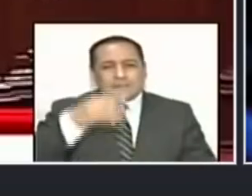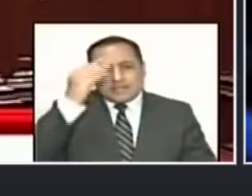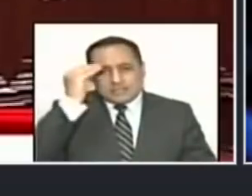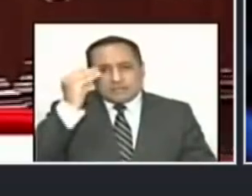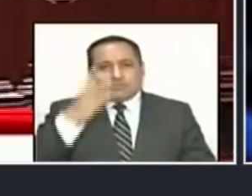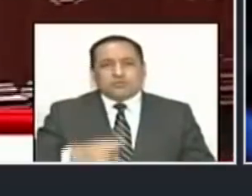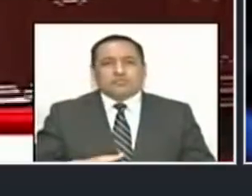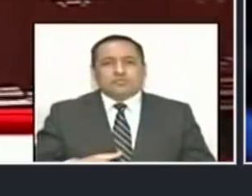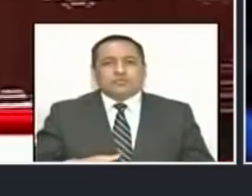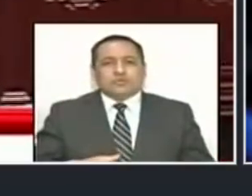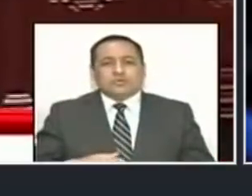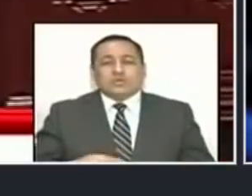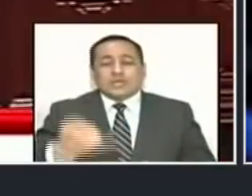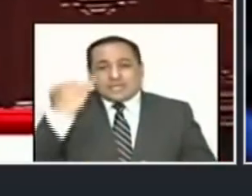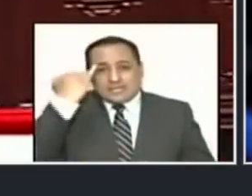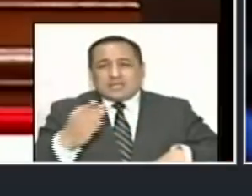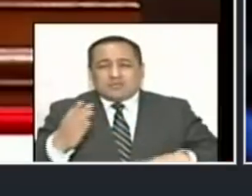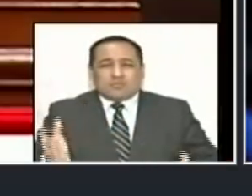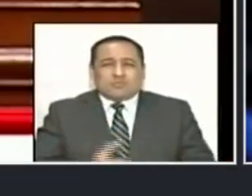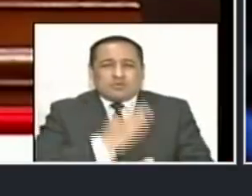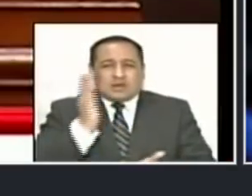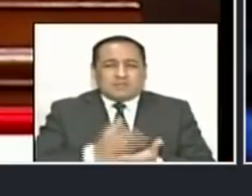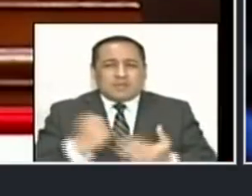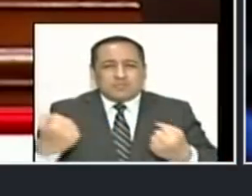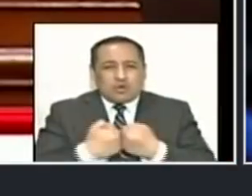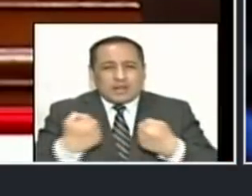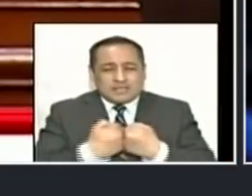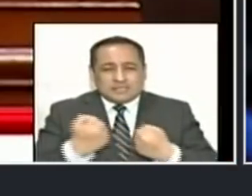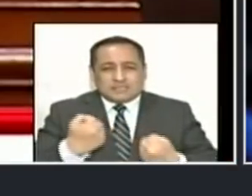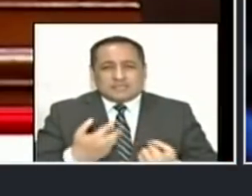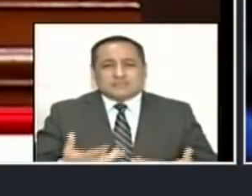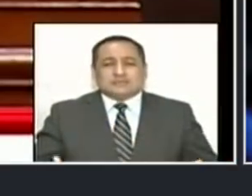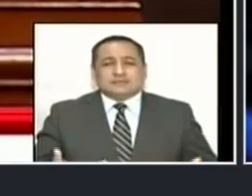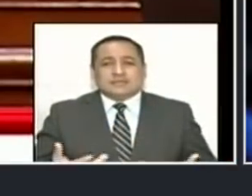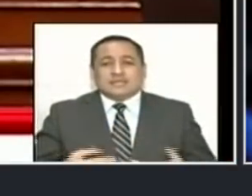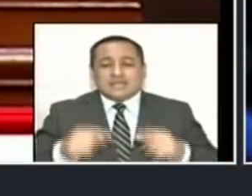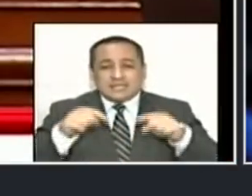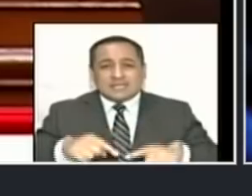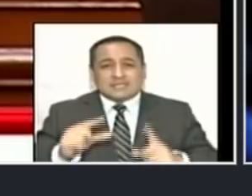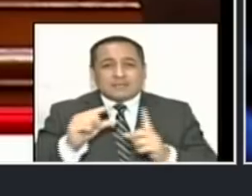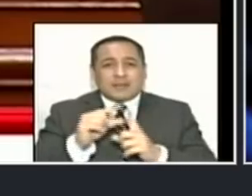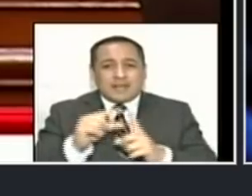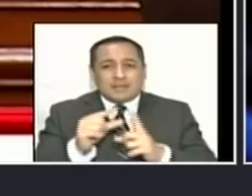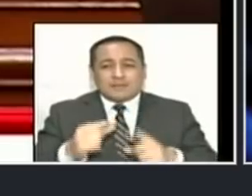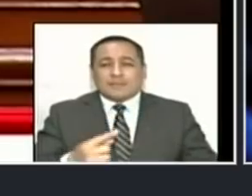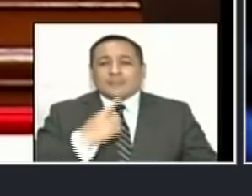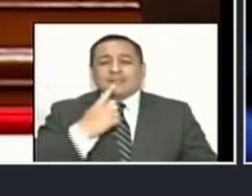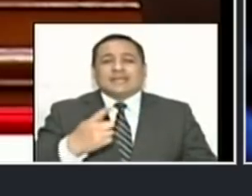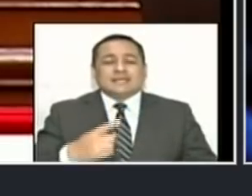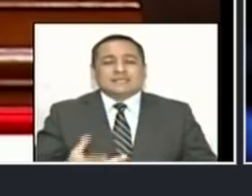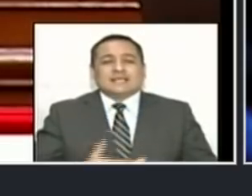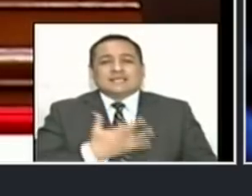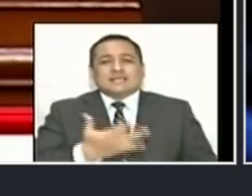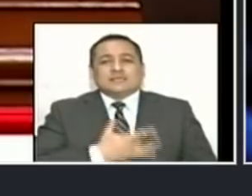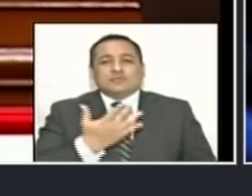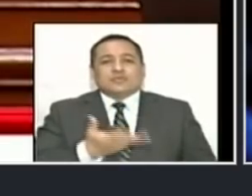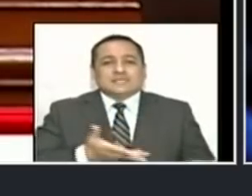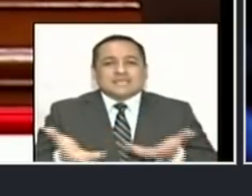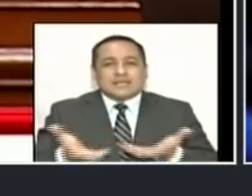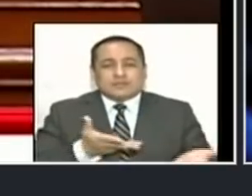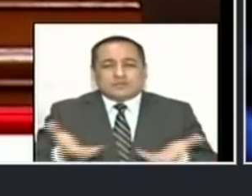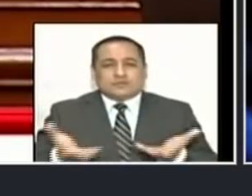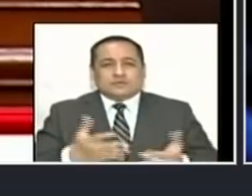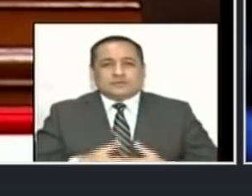ocho meses, no has sido elegido como dices tú y se ganará la confianza en la medida en que entienda eso